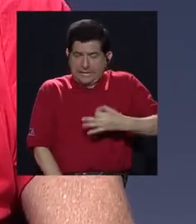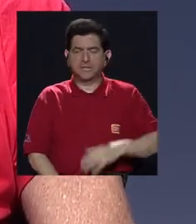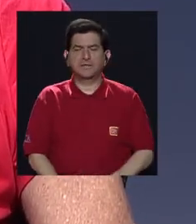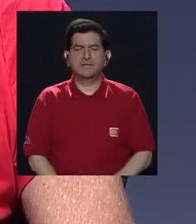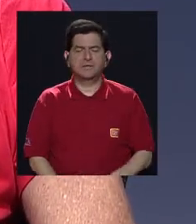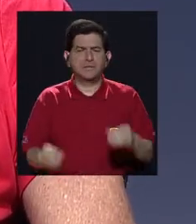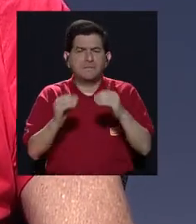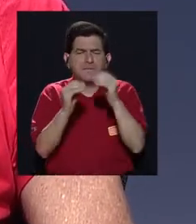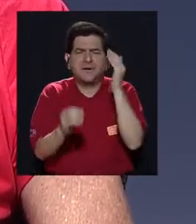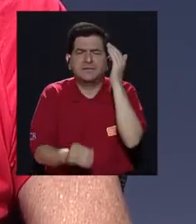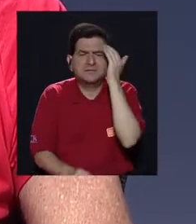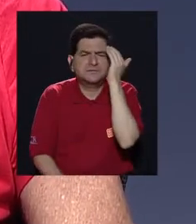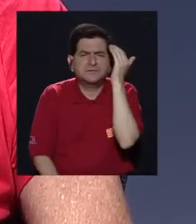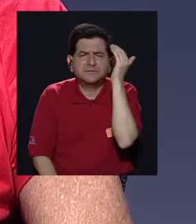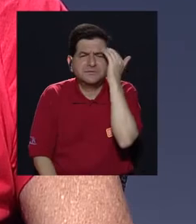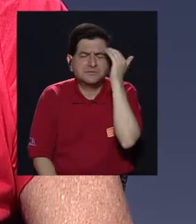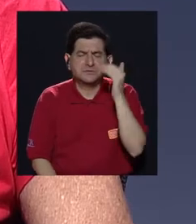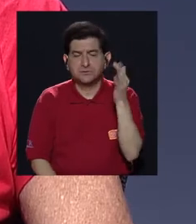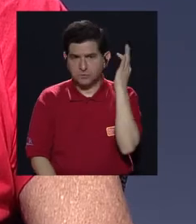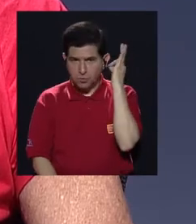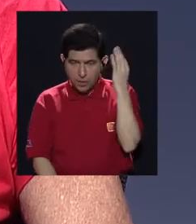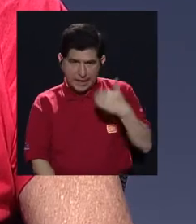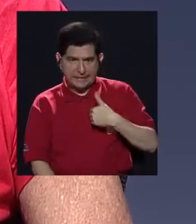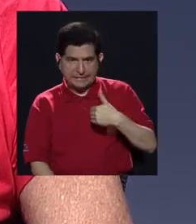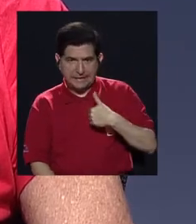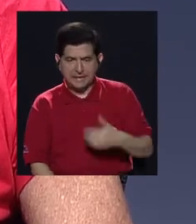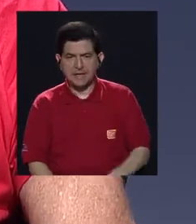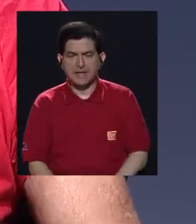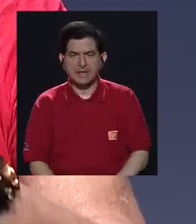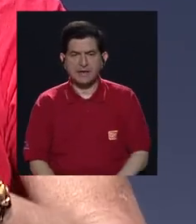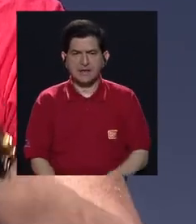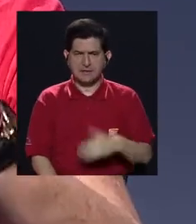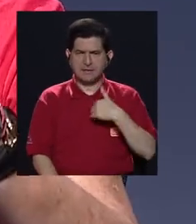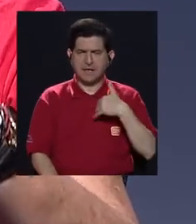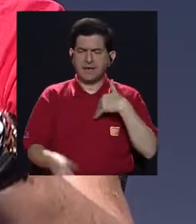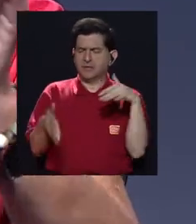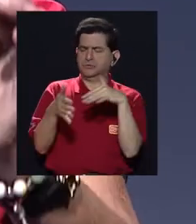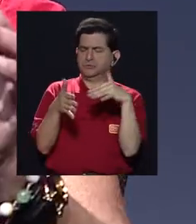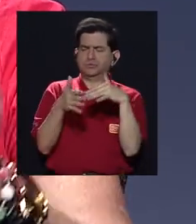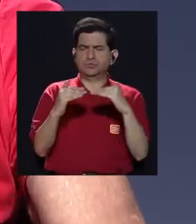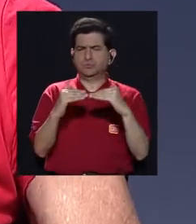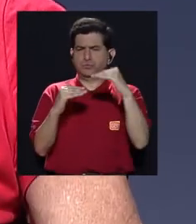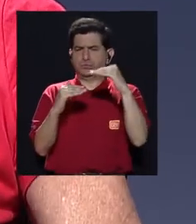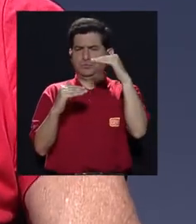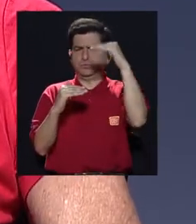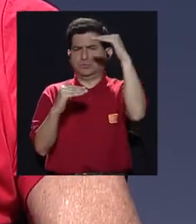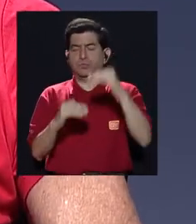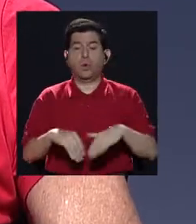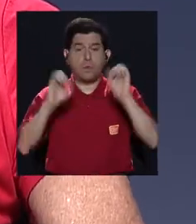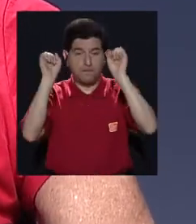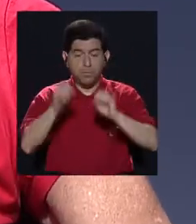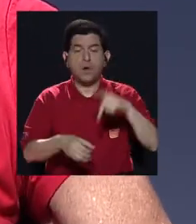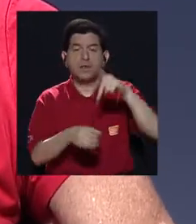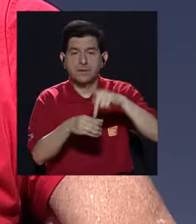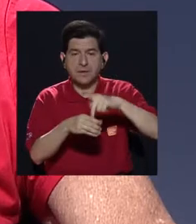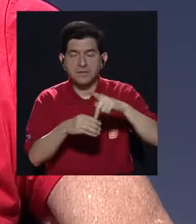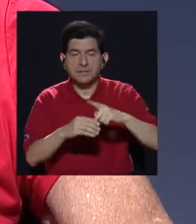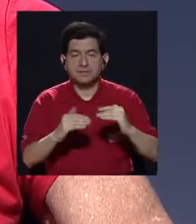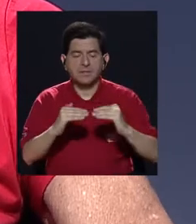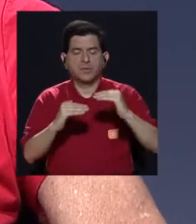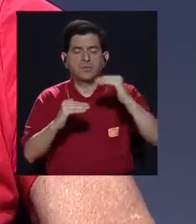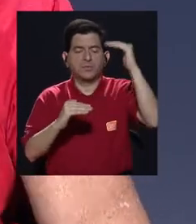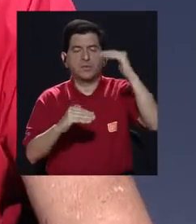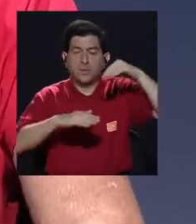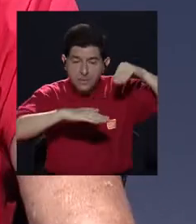es que entre más conocimiento tiene la mujer más educada es puede incursionar más